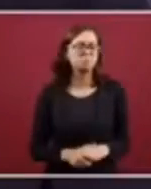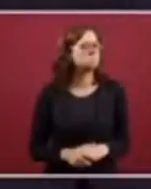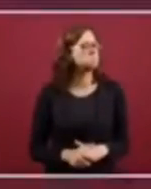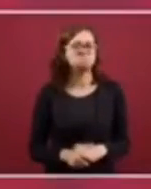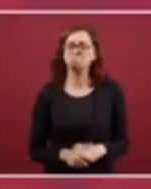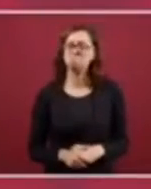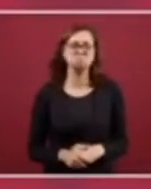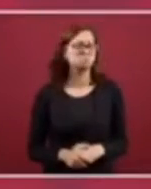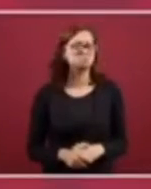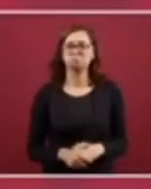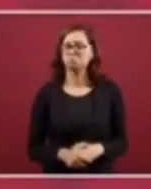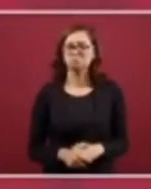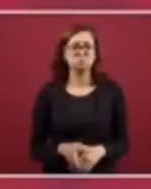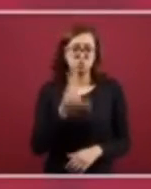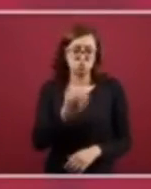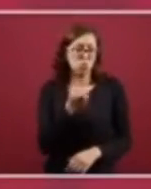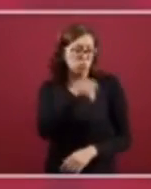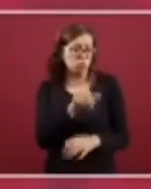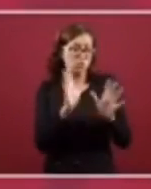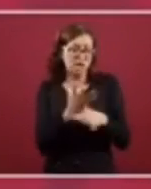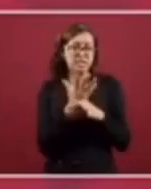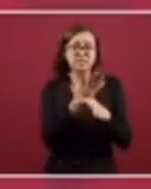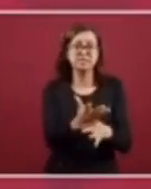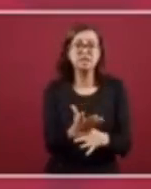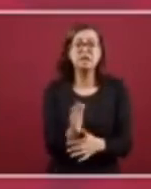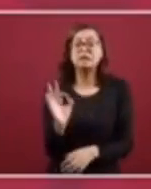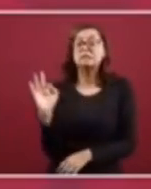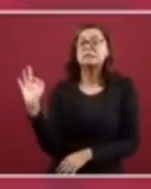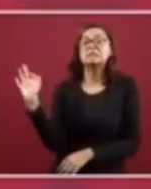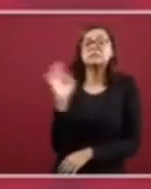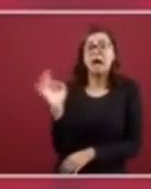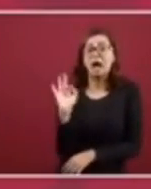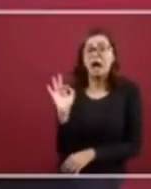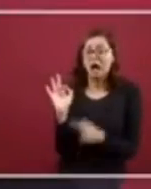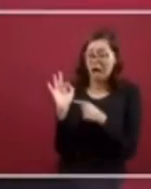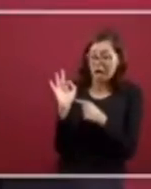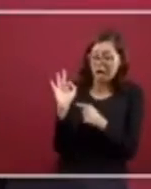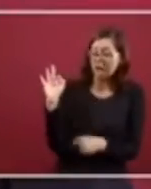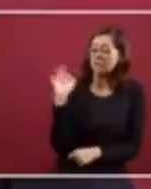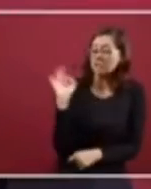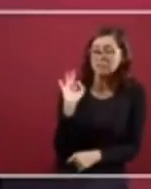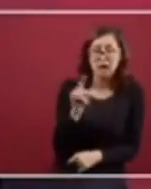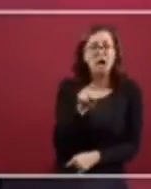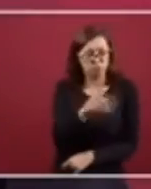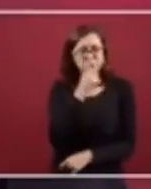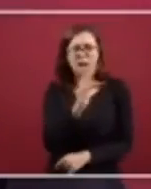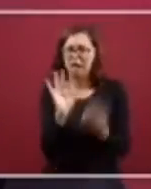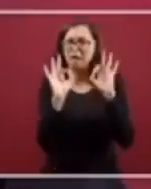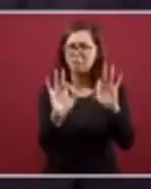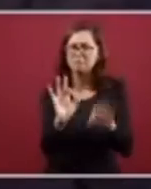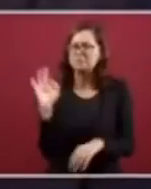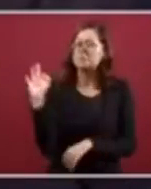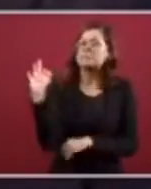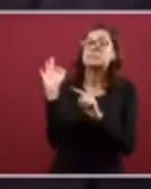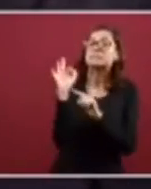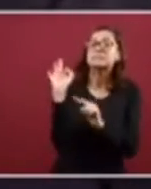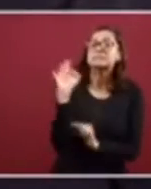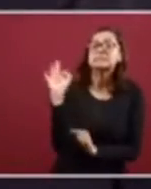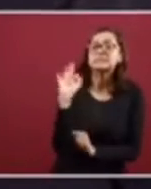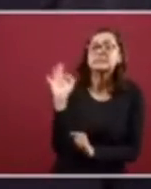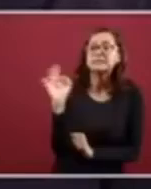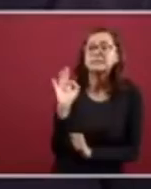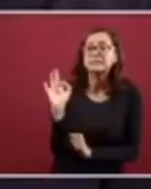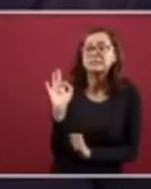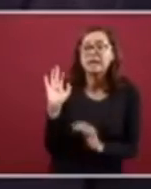tú lo estás expresando, son posibles vínculos. Usaste bien la palabra posible, es como